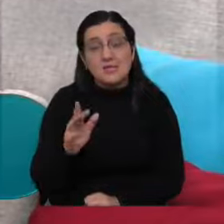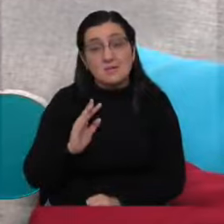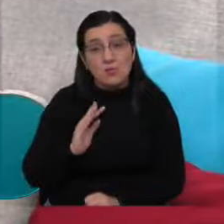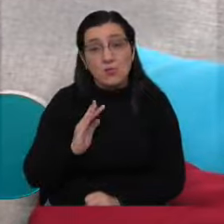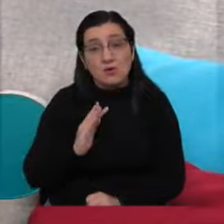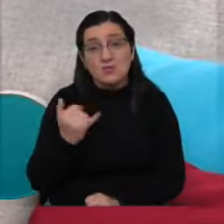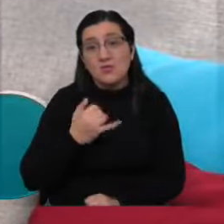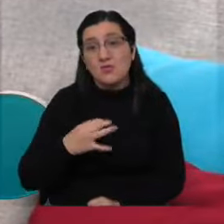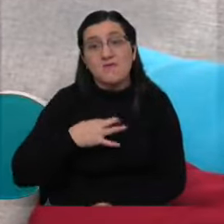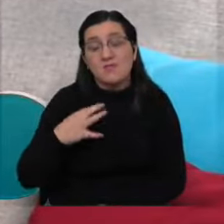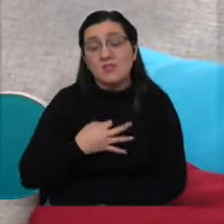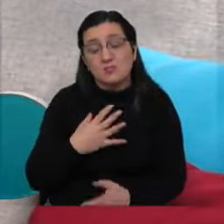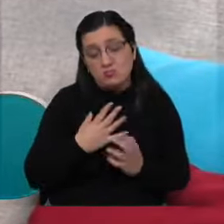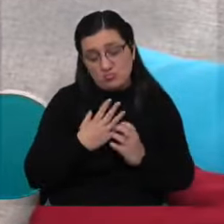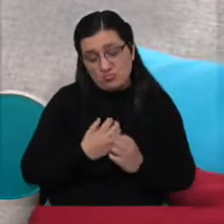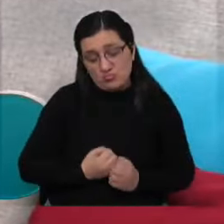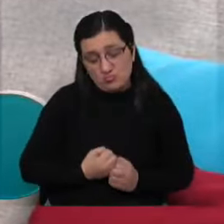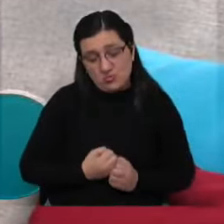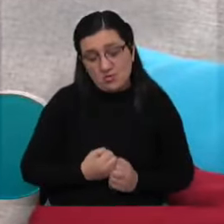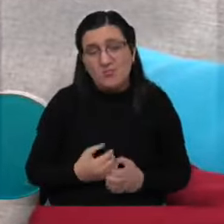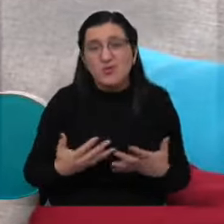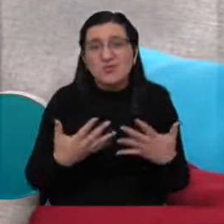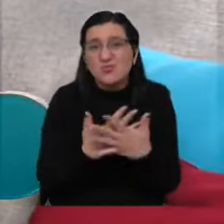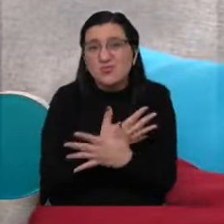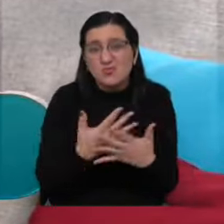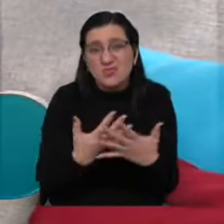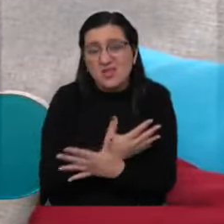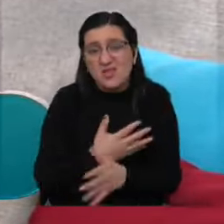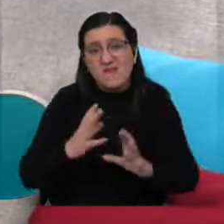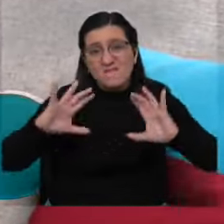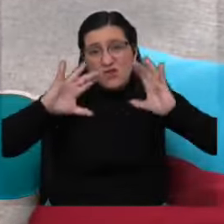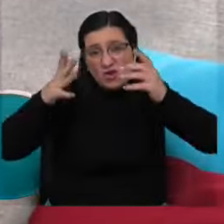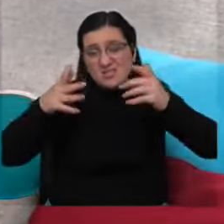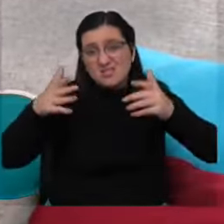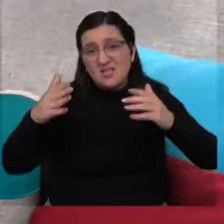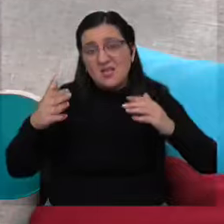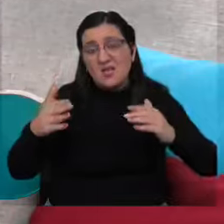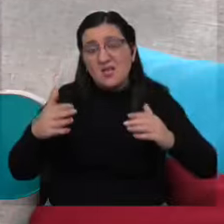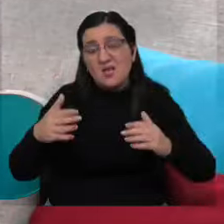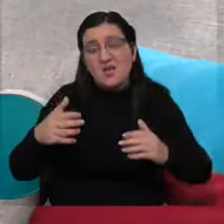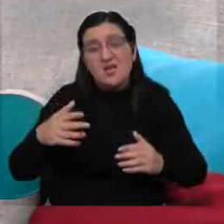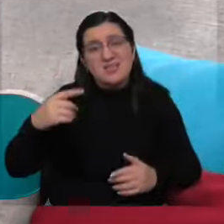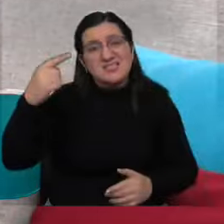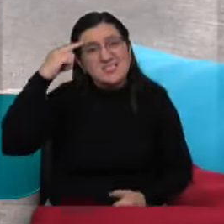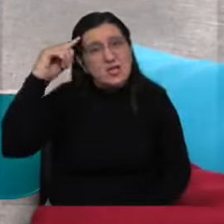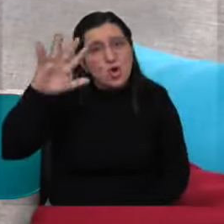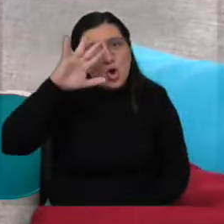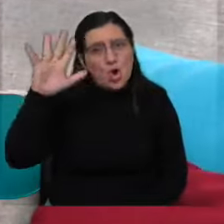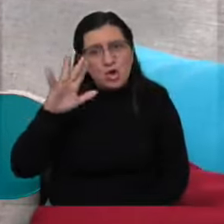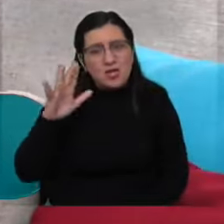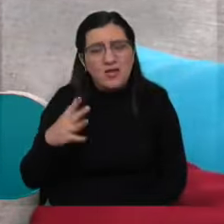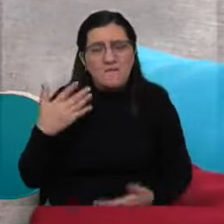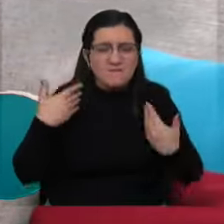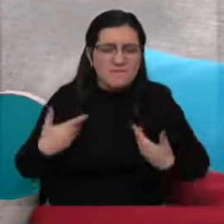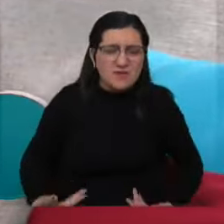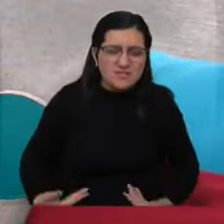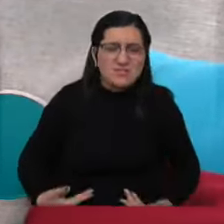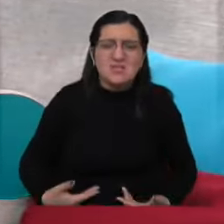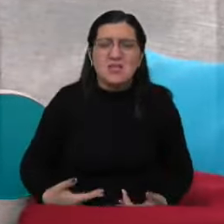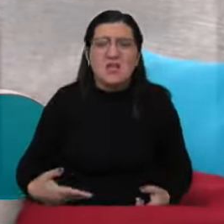tenía una vida tristísima porque sufría de violencia doméstica de su marido no solamente violencia doméstica sino psicológica o sea todo tipo de violencia no totalmente